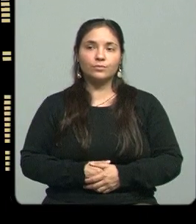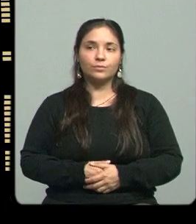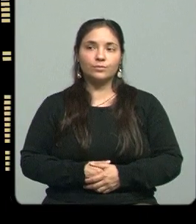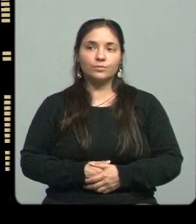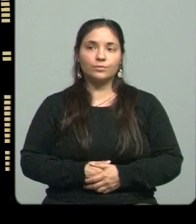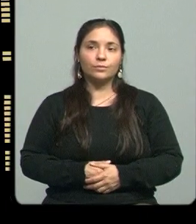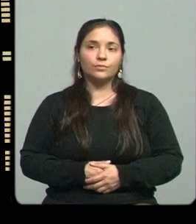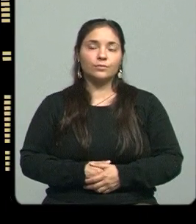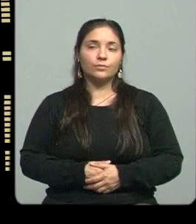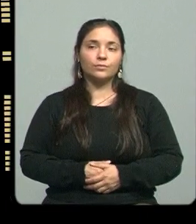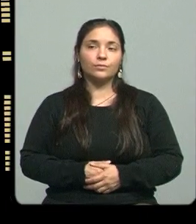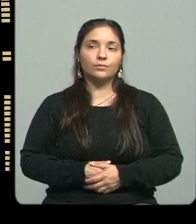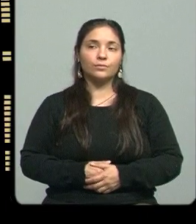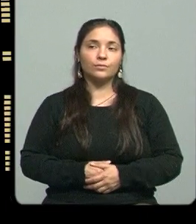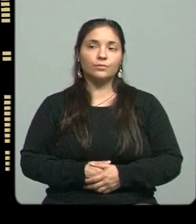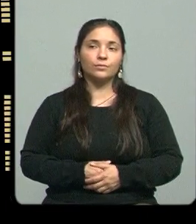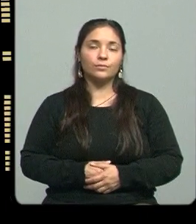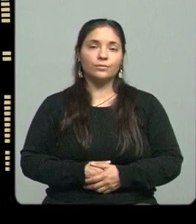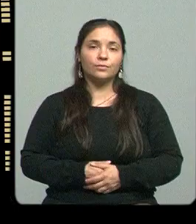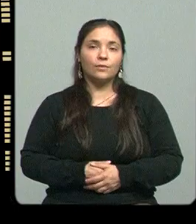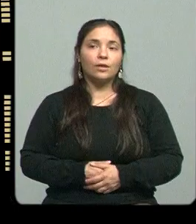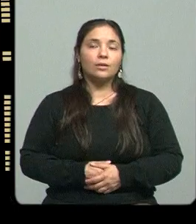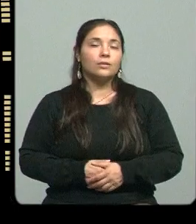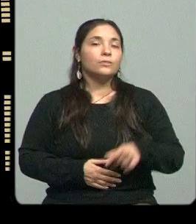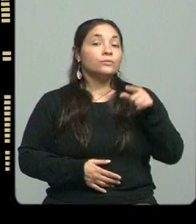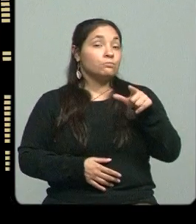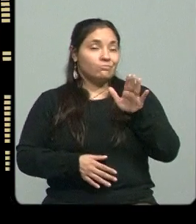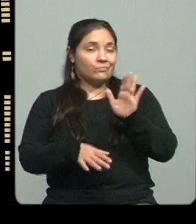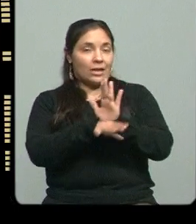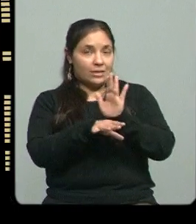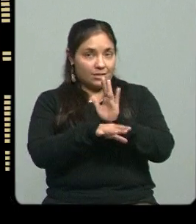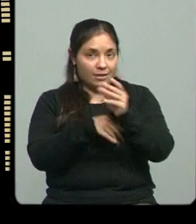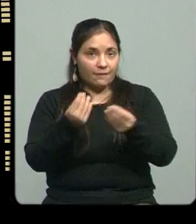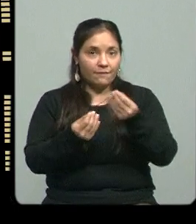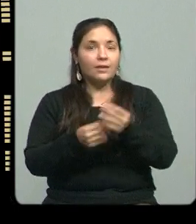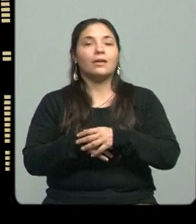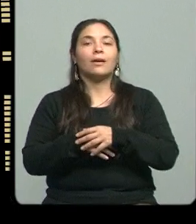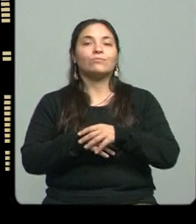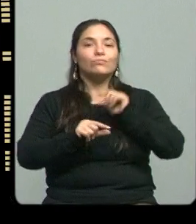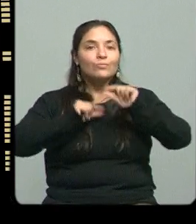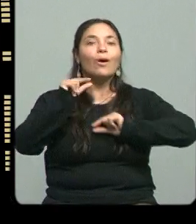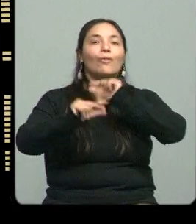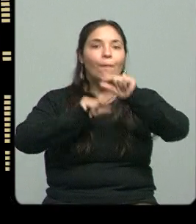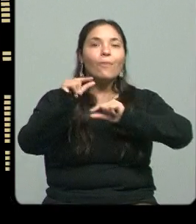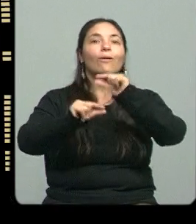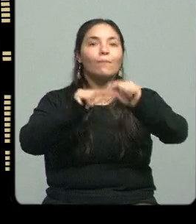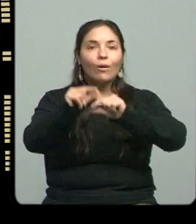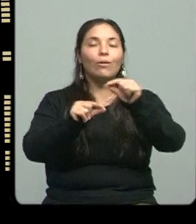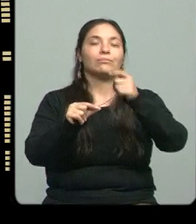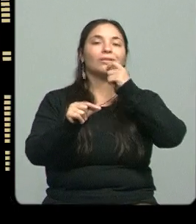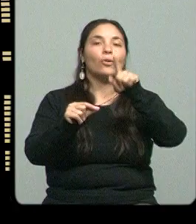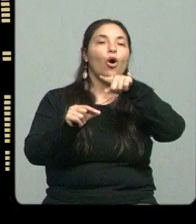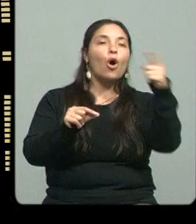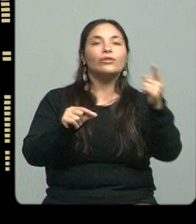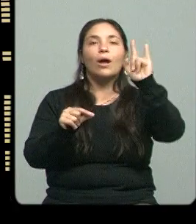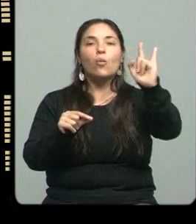viendo un poco más allá de todo lo que puede significar esto, puede primero ejercer un efecto contagio, no solamente de otras instituciones que puedan